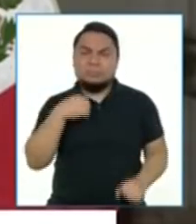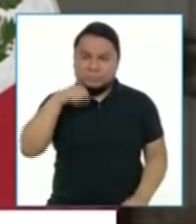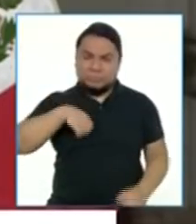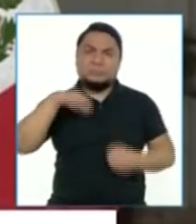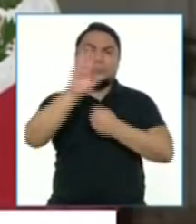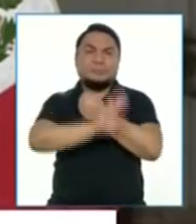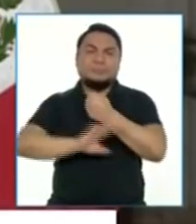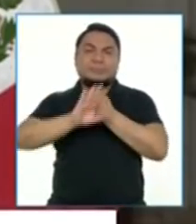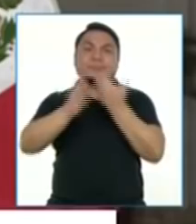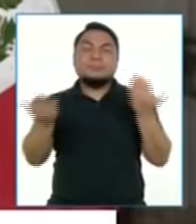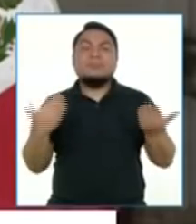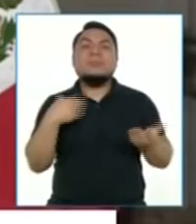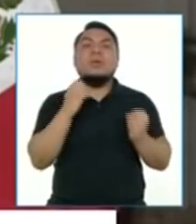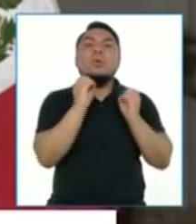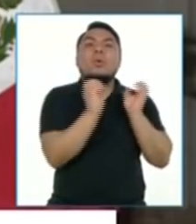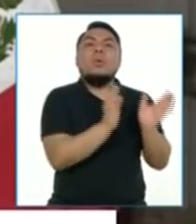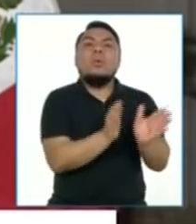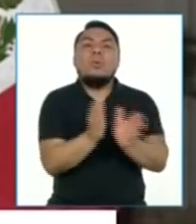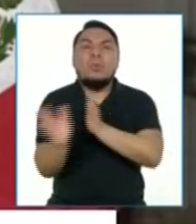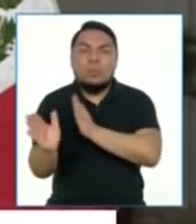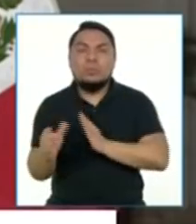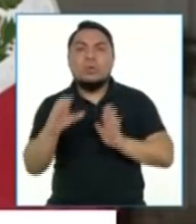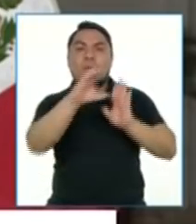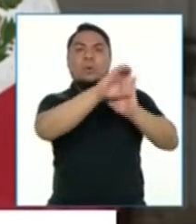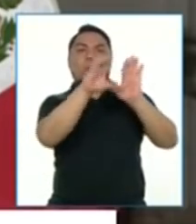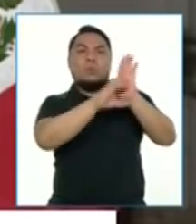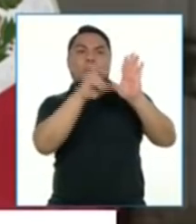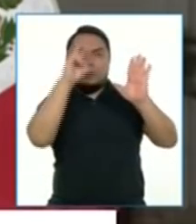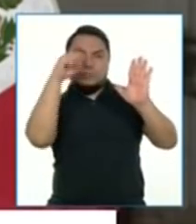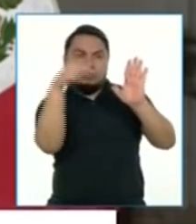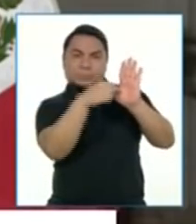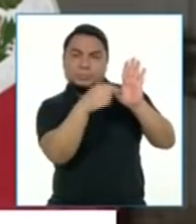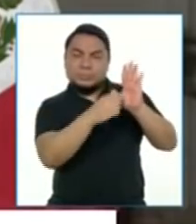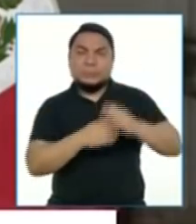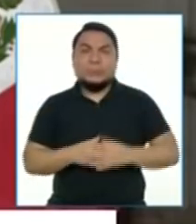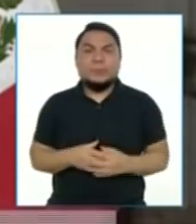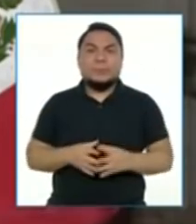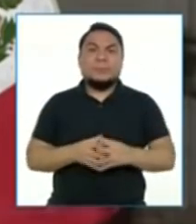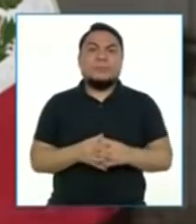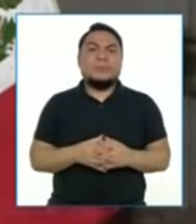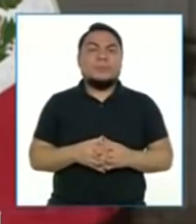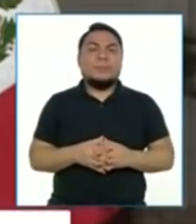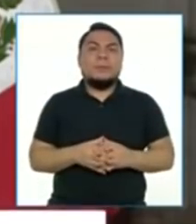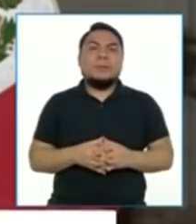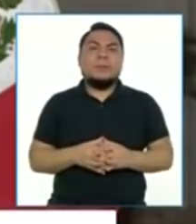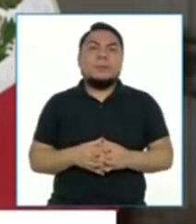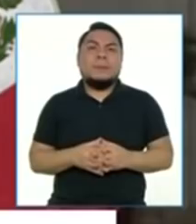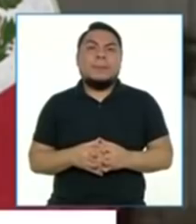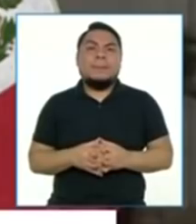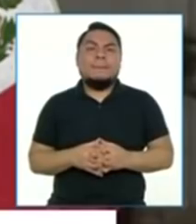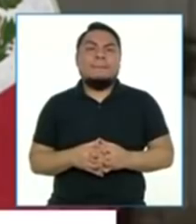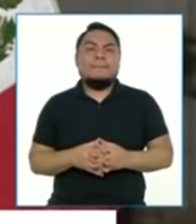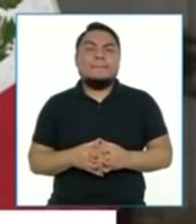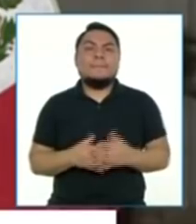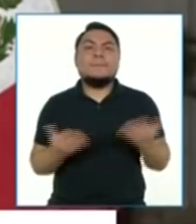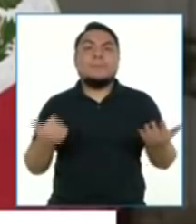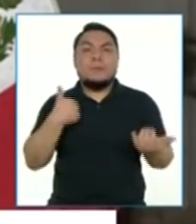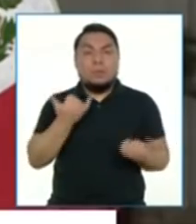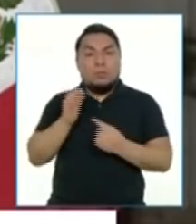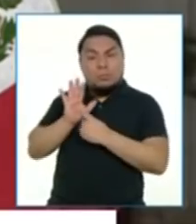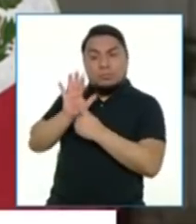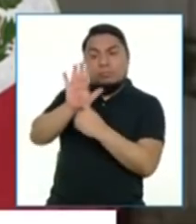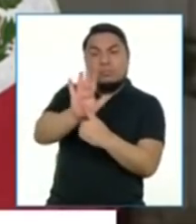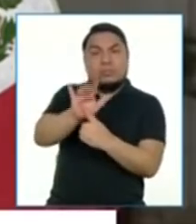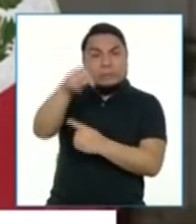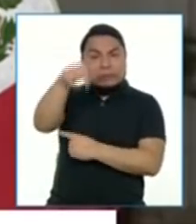pero está en una situación complicada con el congreso de la república esta tarde se vota pues la vacancia de la ministra alba la vez